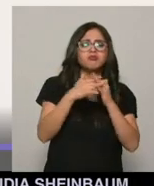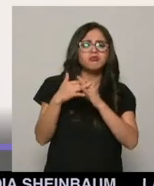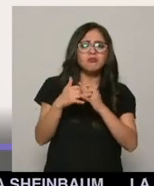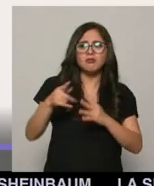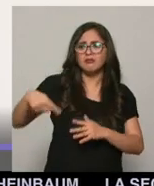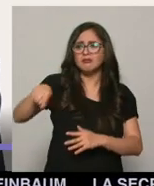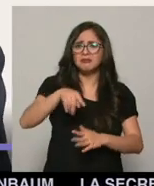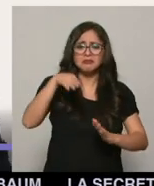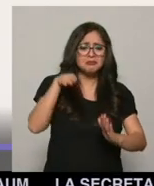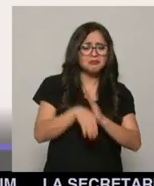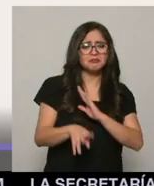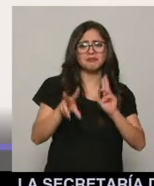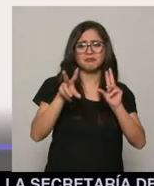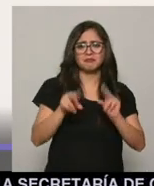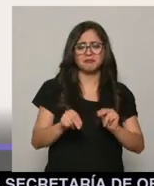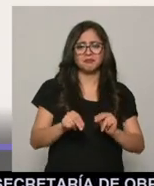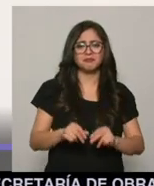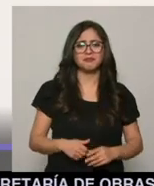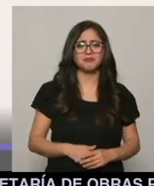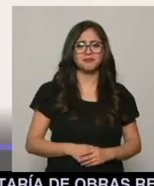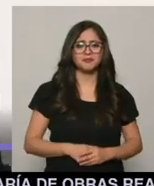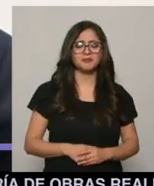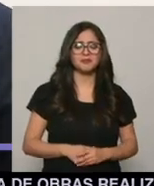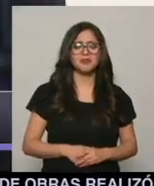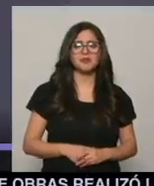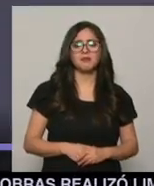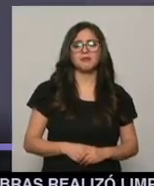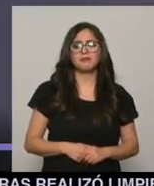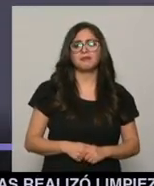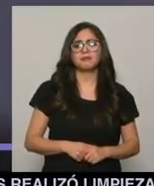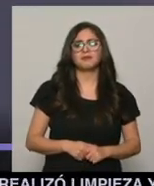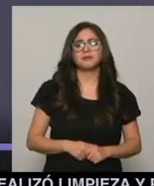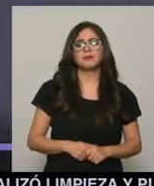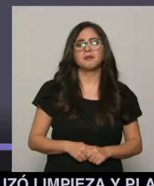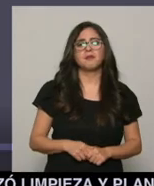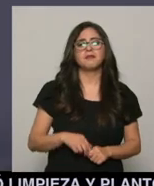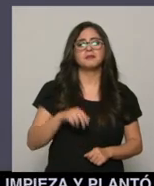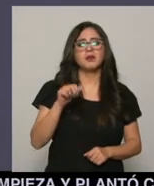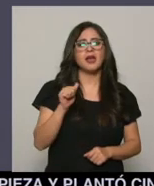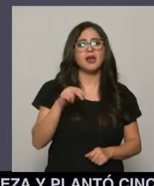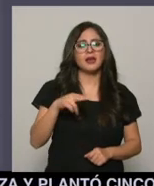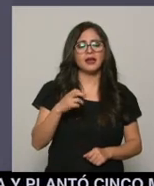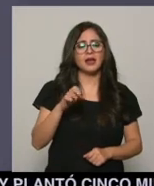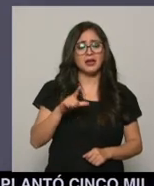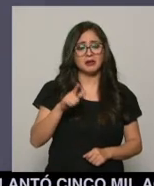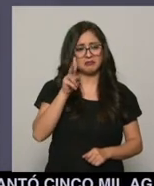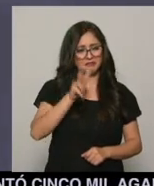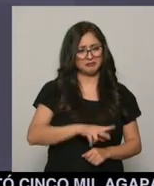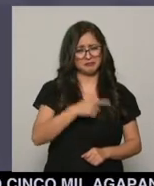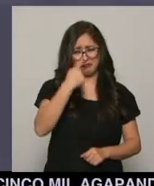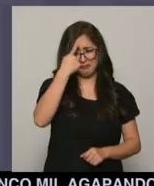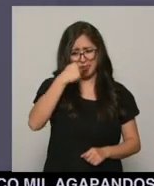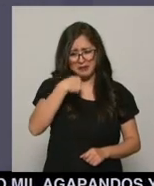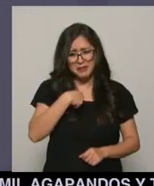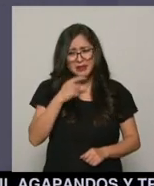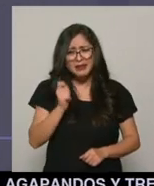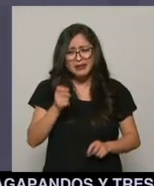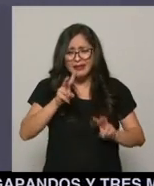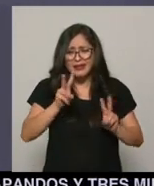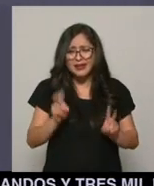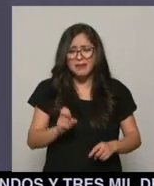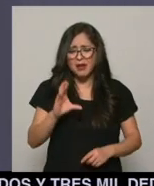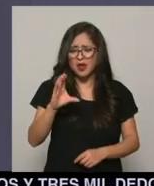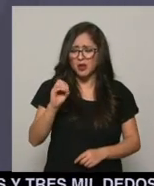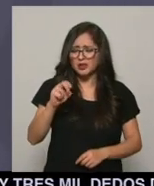derrotado. Ángel Ávila. No, me parece tremendamente ridículo lo que dice el presidente sobre el tema de los conservadores.